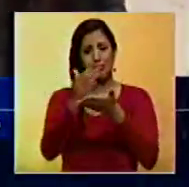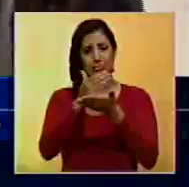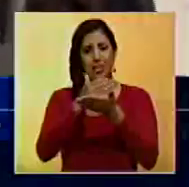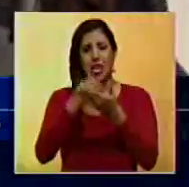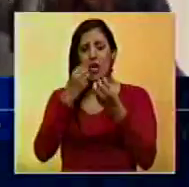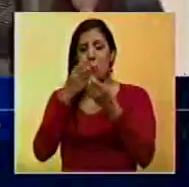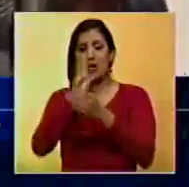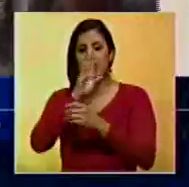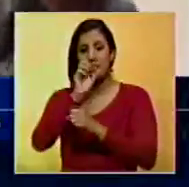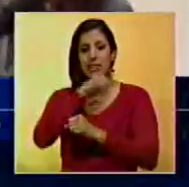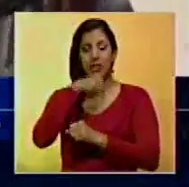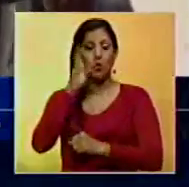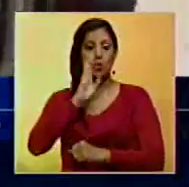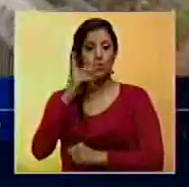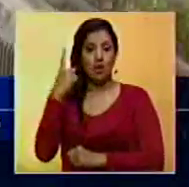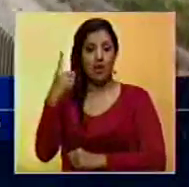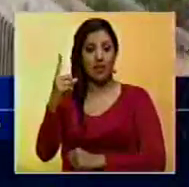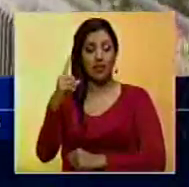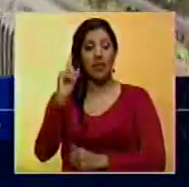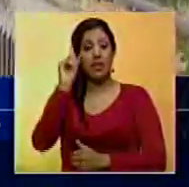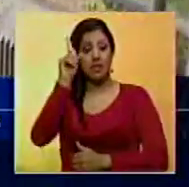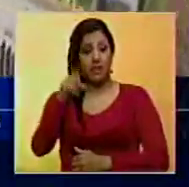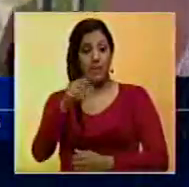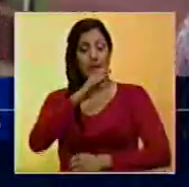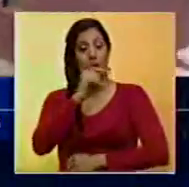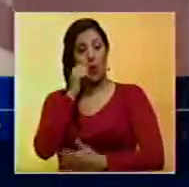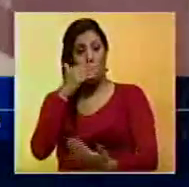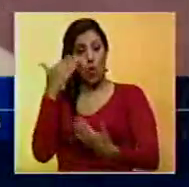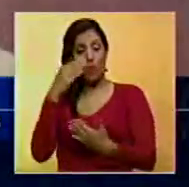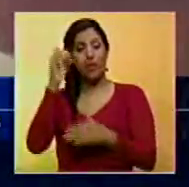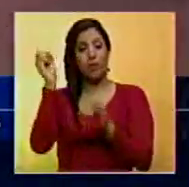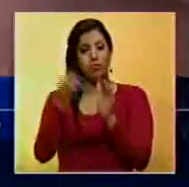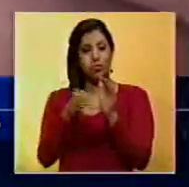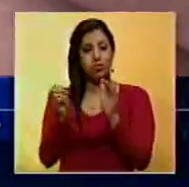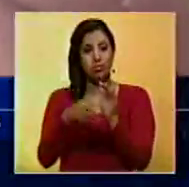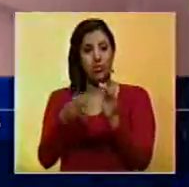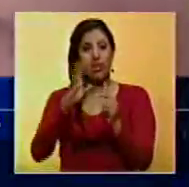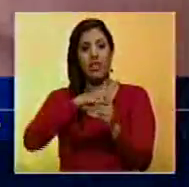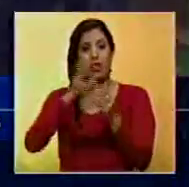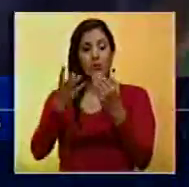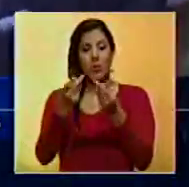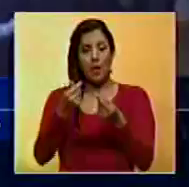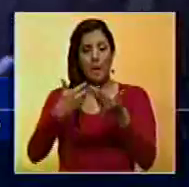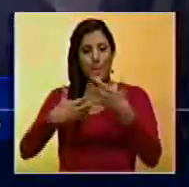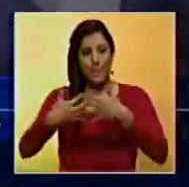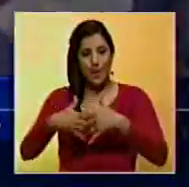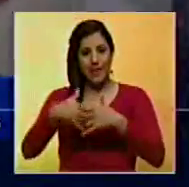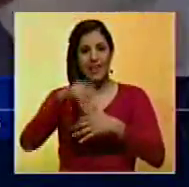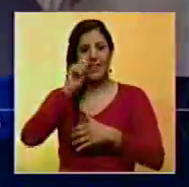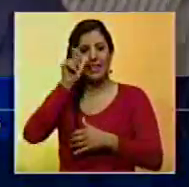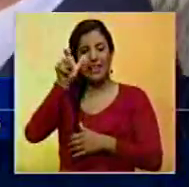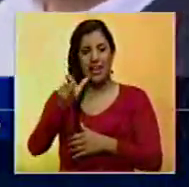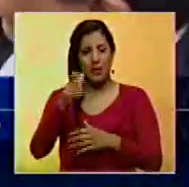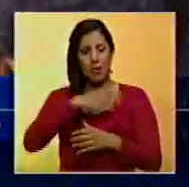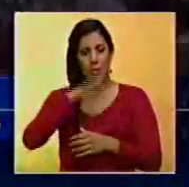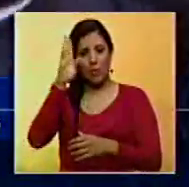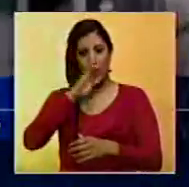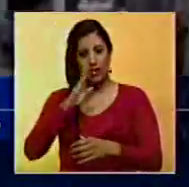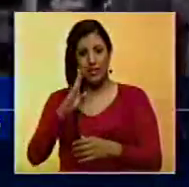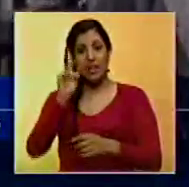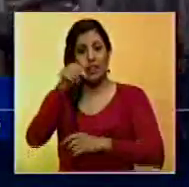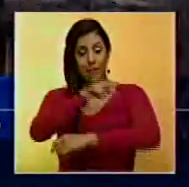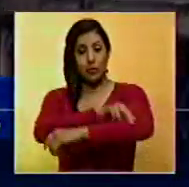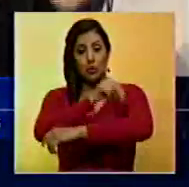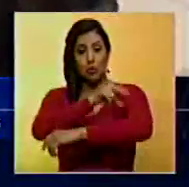administración federal brasileña el publicista admitió que recibió fondos no declarados a través de la empresa saudí finance en